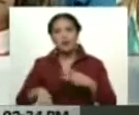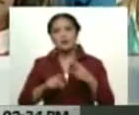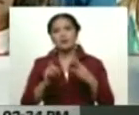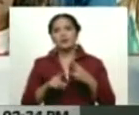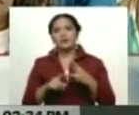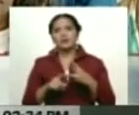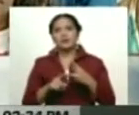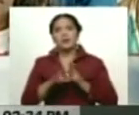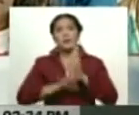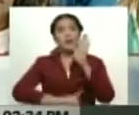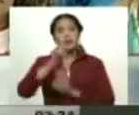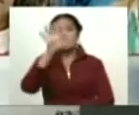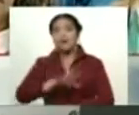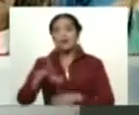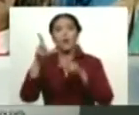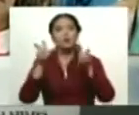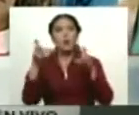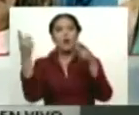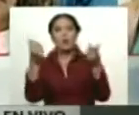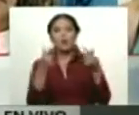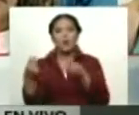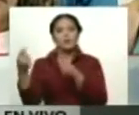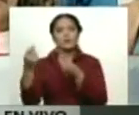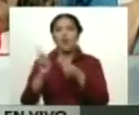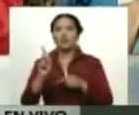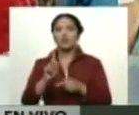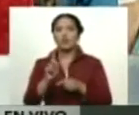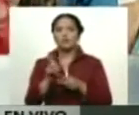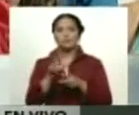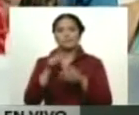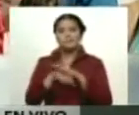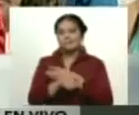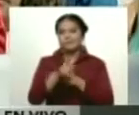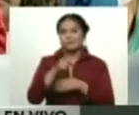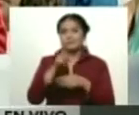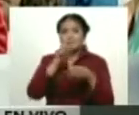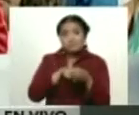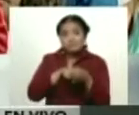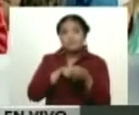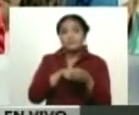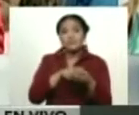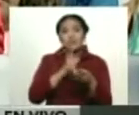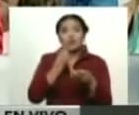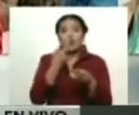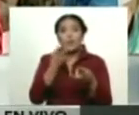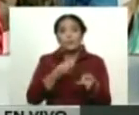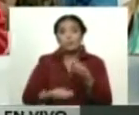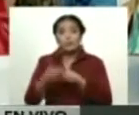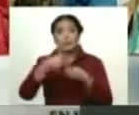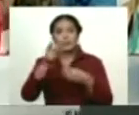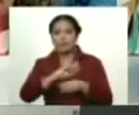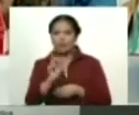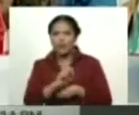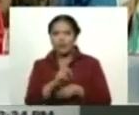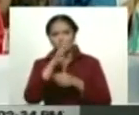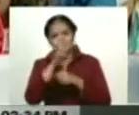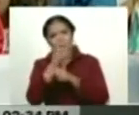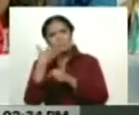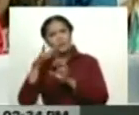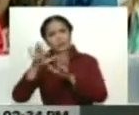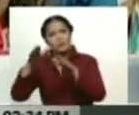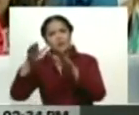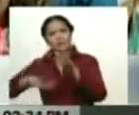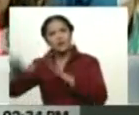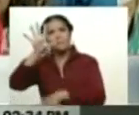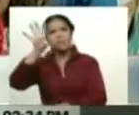legislen para el desarrollo de una nueva economía productiva, no parasitaria, no dependiente, que legislen de cara al país,